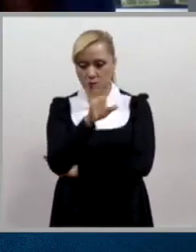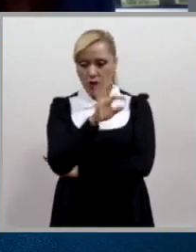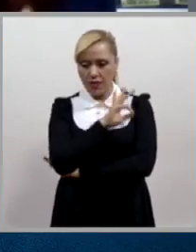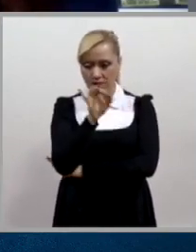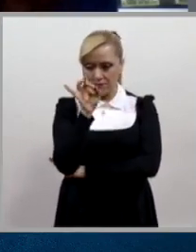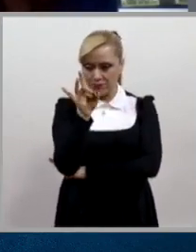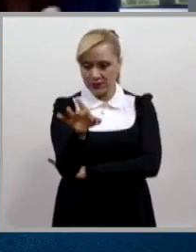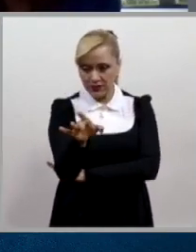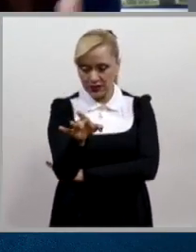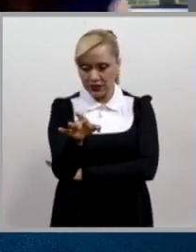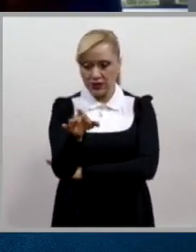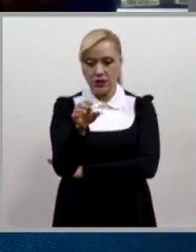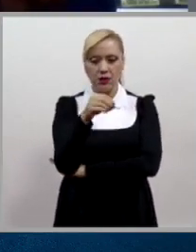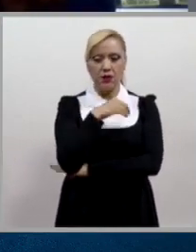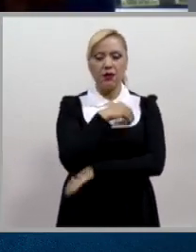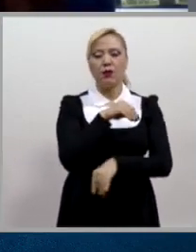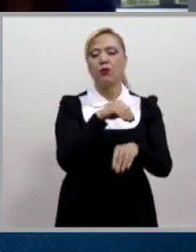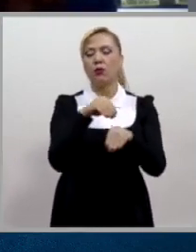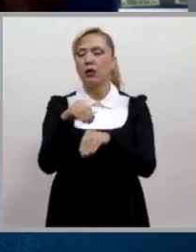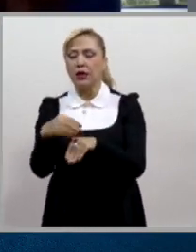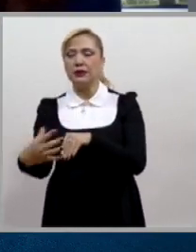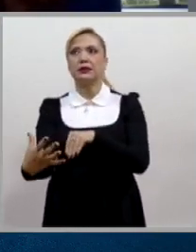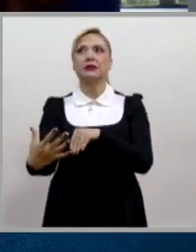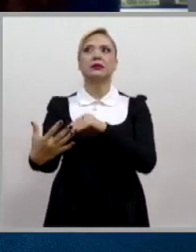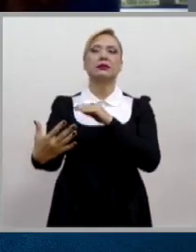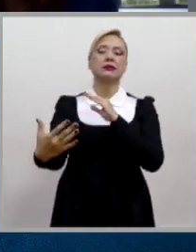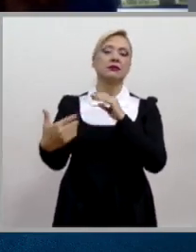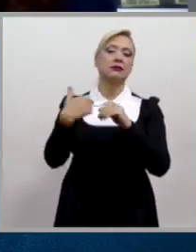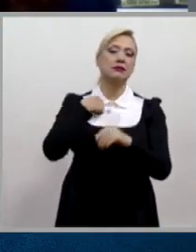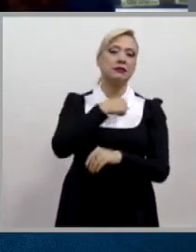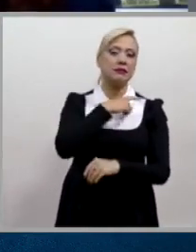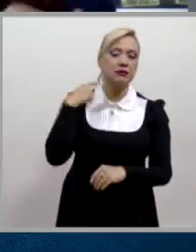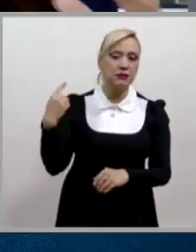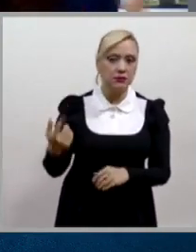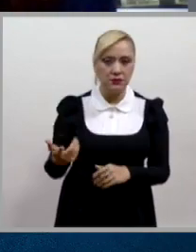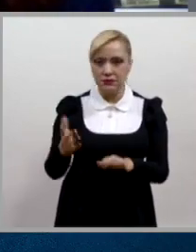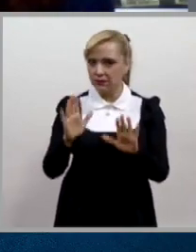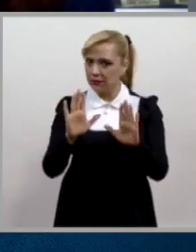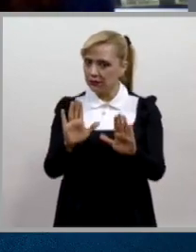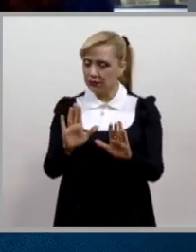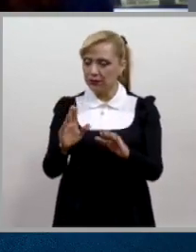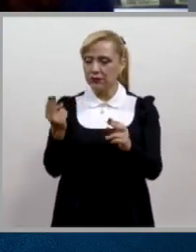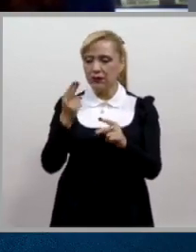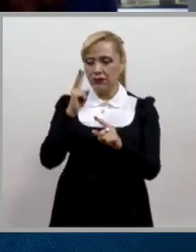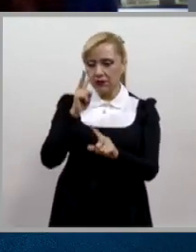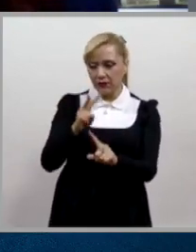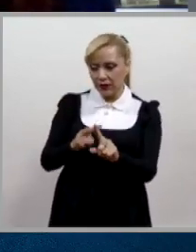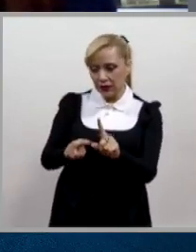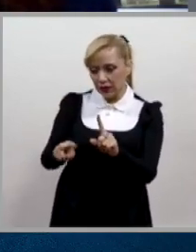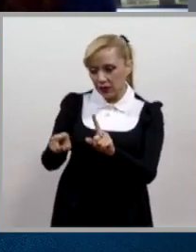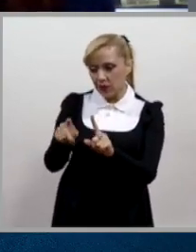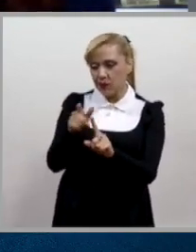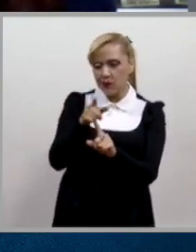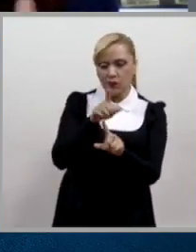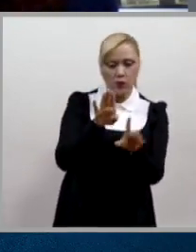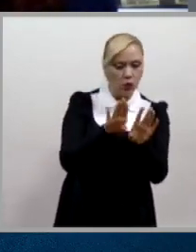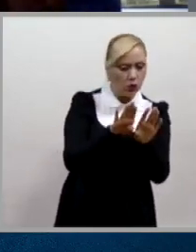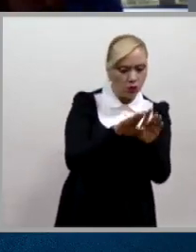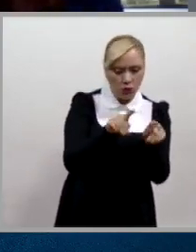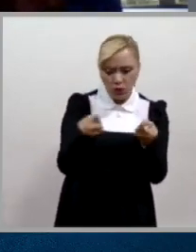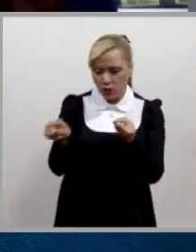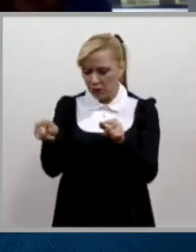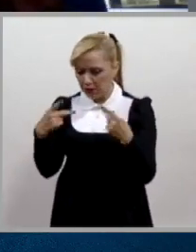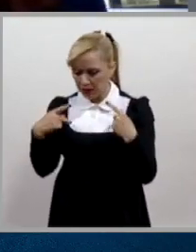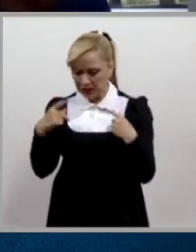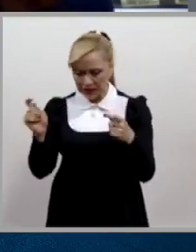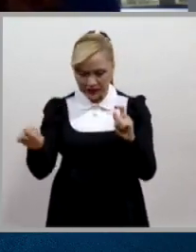moverse, eso sí que no se define por las reglas, sino por la capacidad de entender el contexto del juego para aplicar esas reglas. Me parece